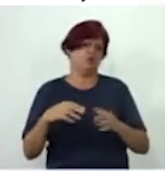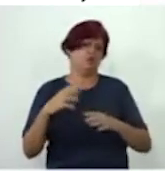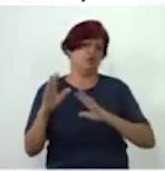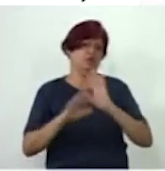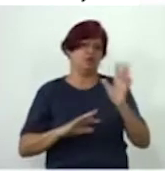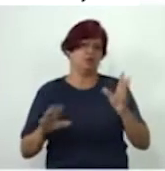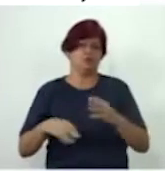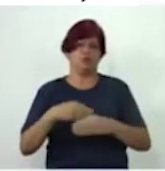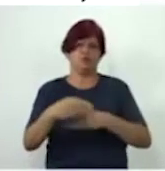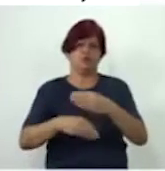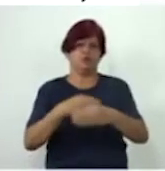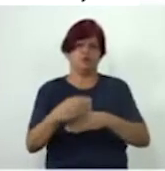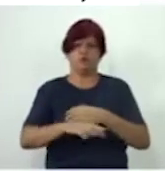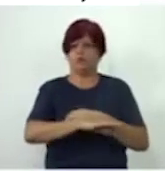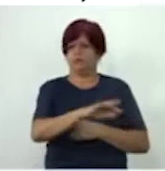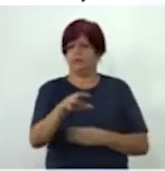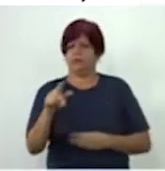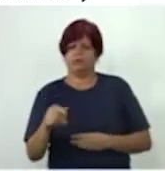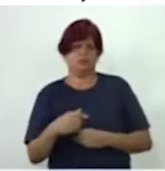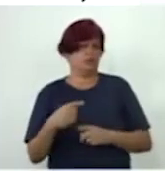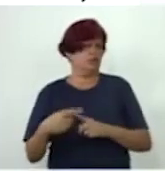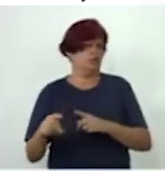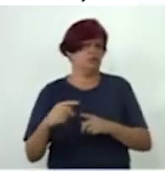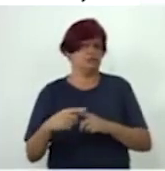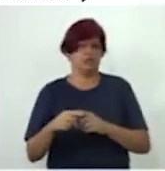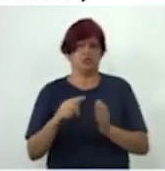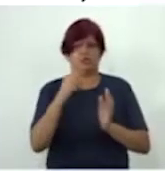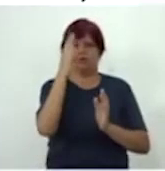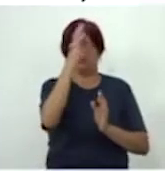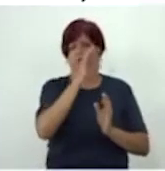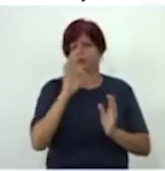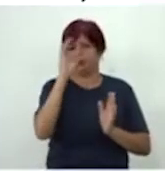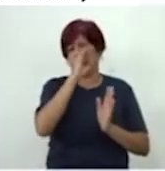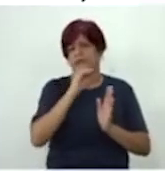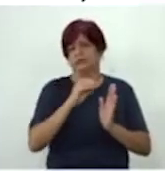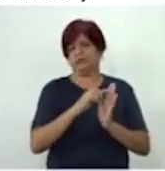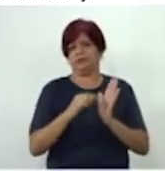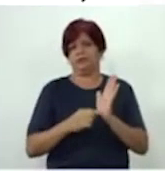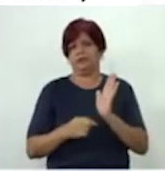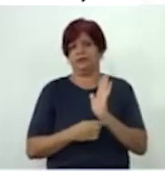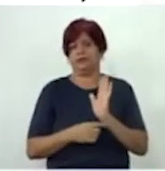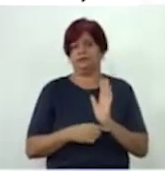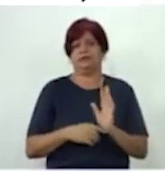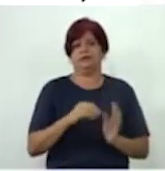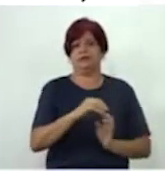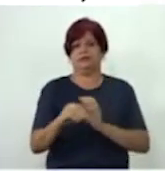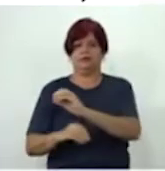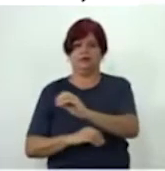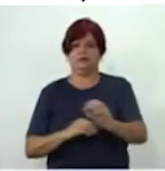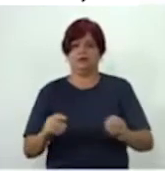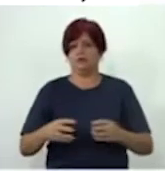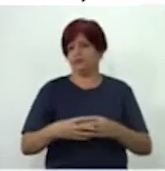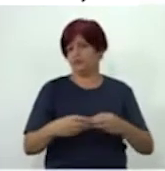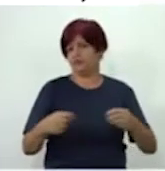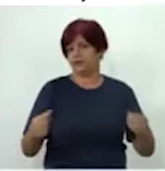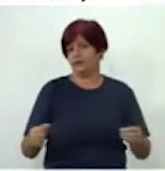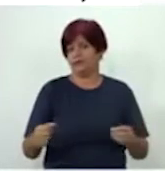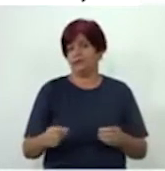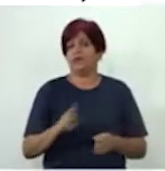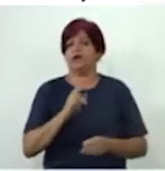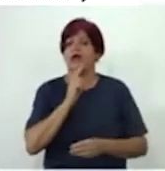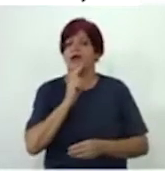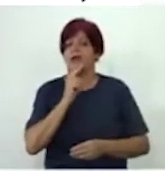y procesos de la naturaleza, describir las características de la distribución de la tierra, las aguas